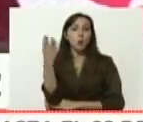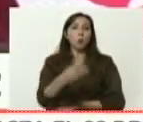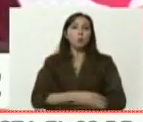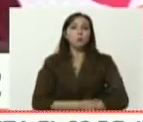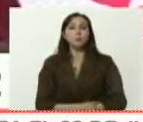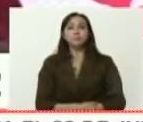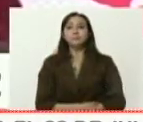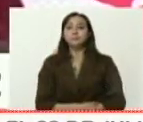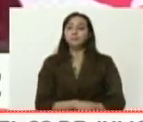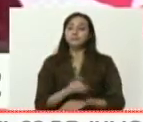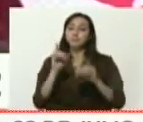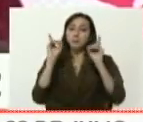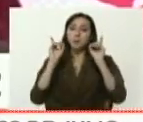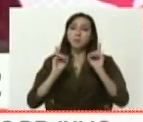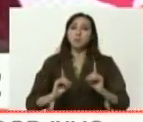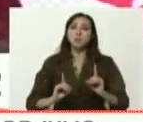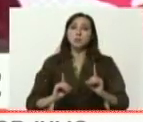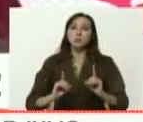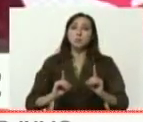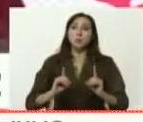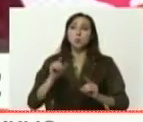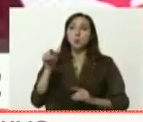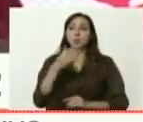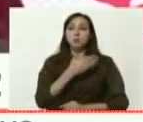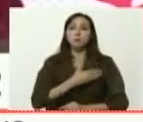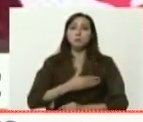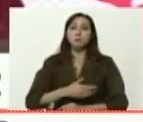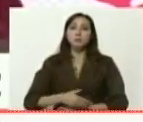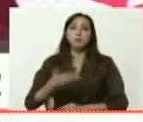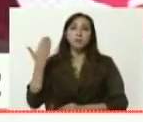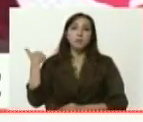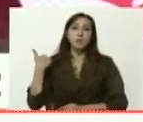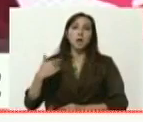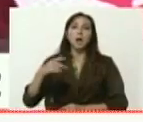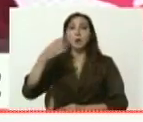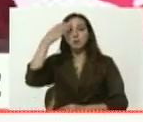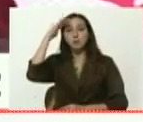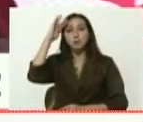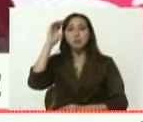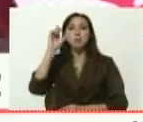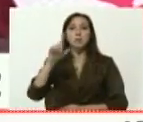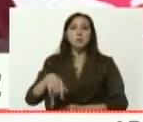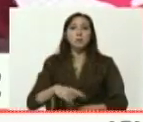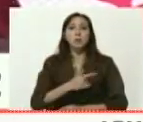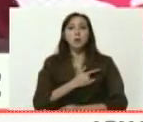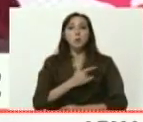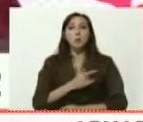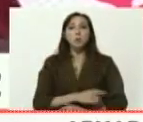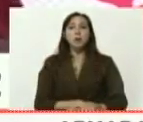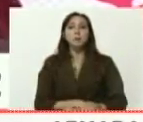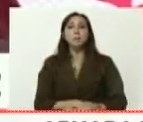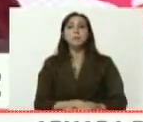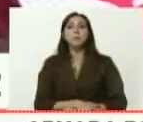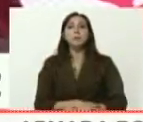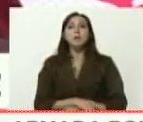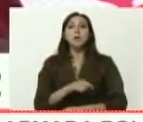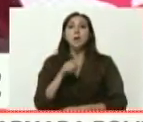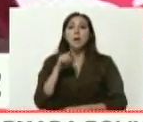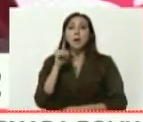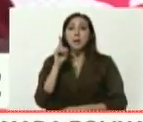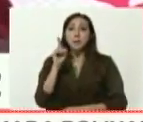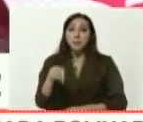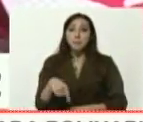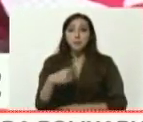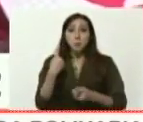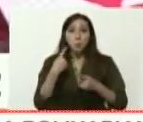una decisión seguro de Fidel y de Lula, pero estuvo Cuauhtémoc Cárdenas por el PRI. Estuvo el comandante